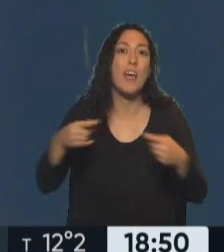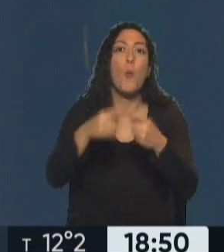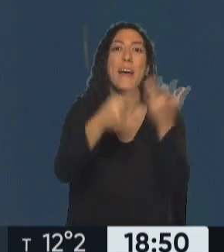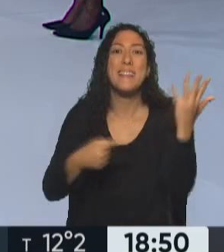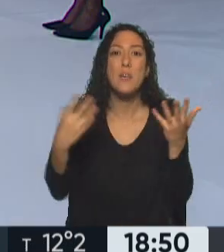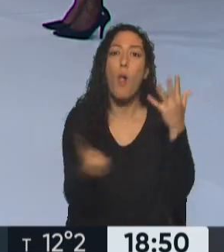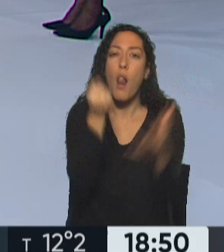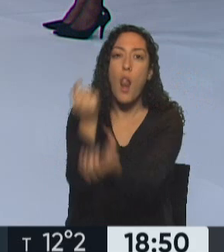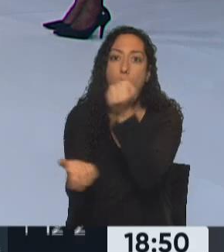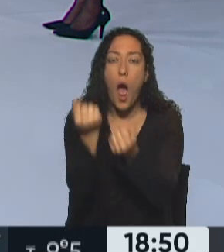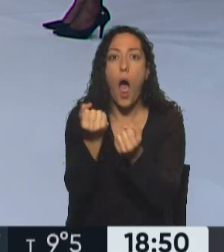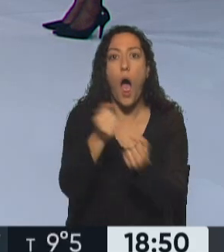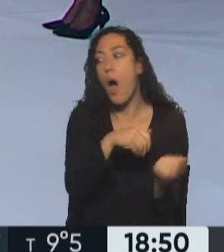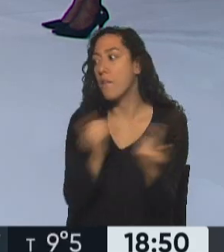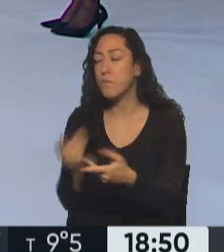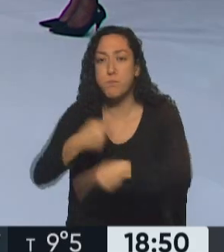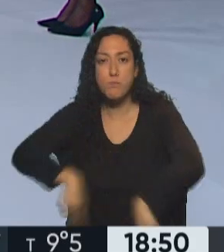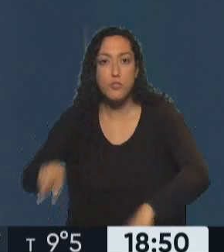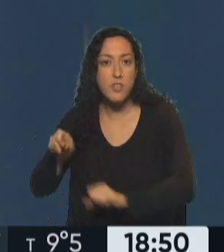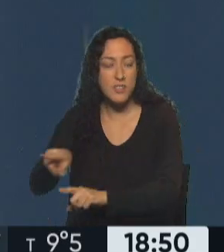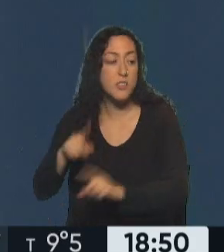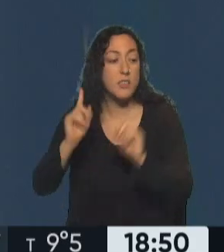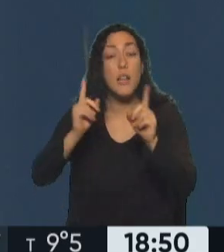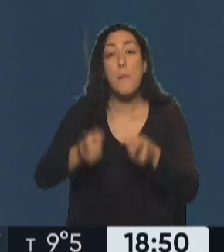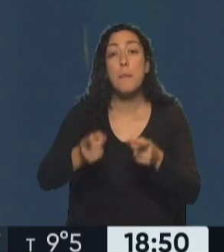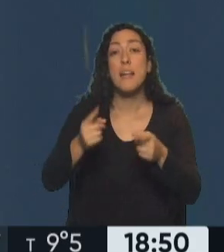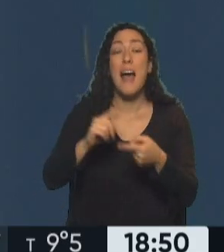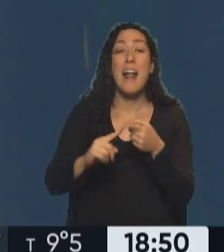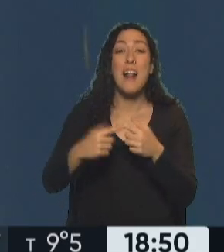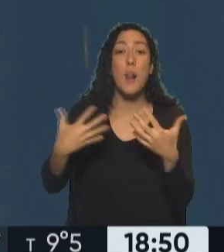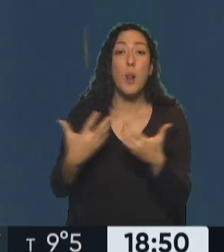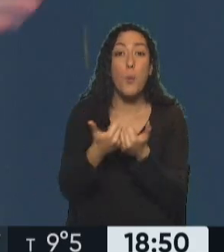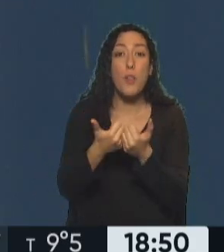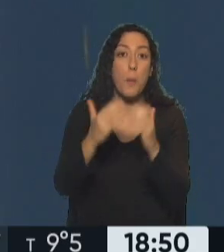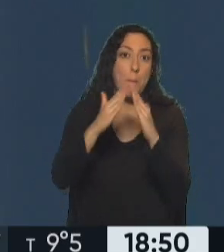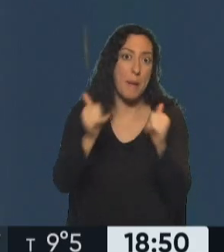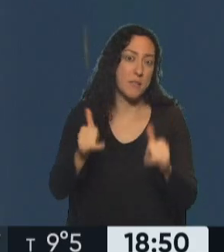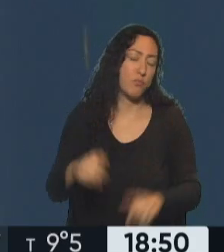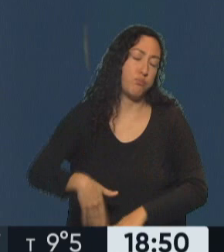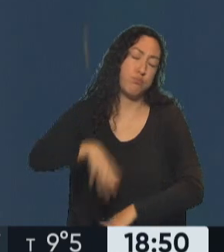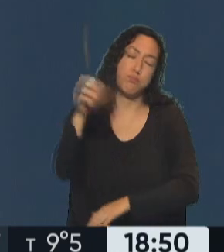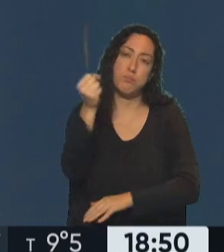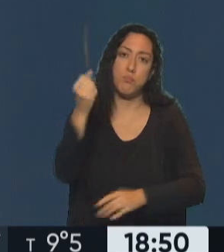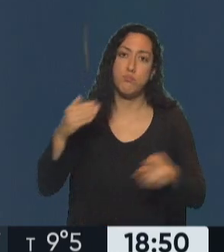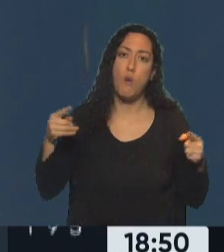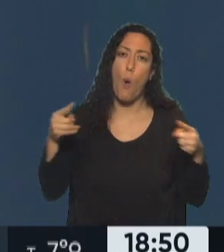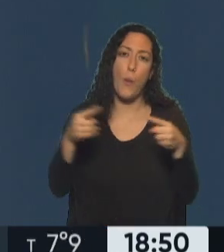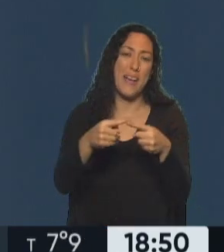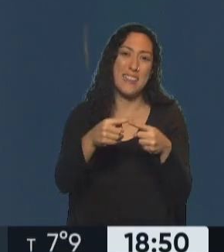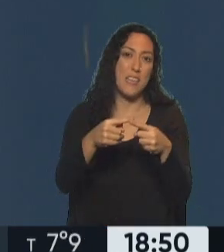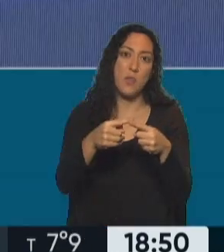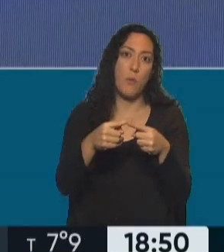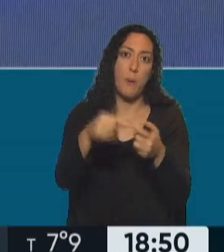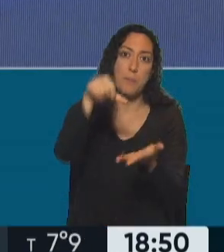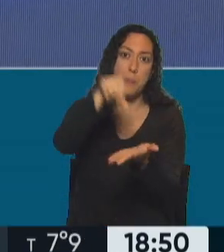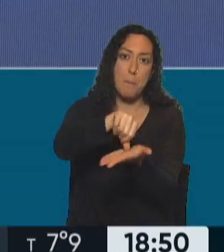de seguridad. Los acuerdos de paz, que lo escuchábamos también a Petro, esto es clave, ¿no? De hecho, va a ser el principal objetivo, pacificar un